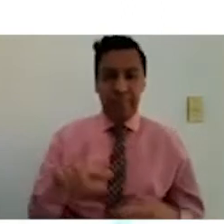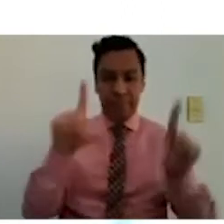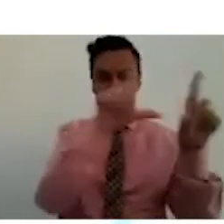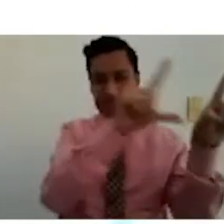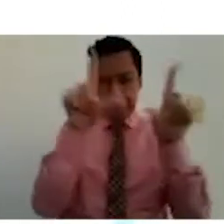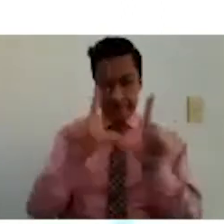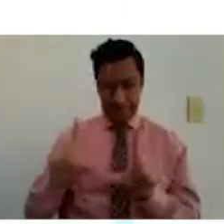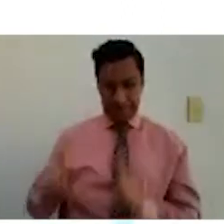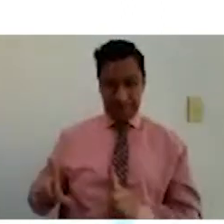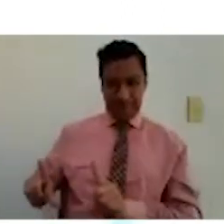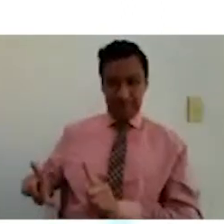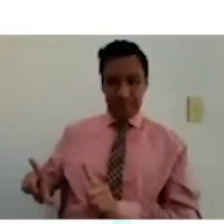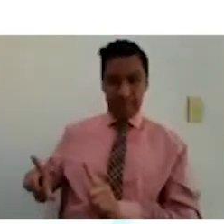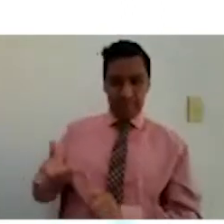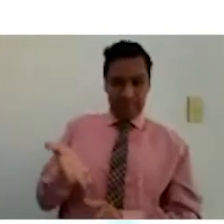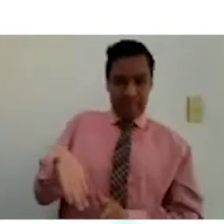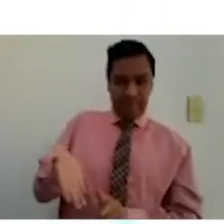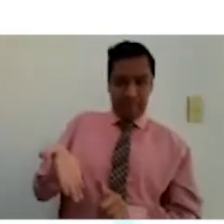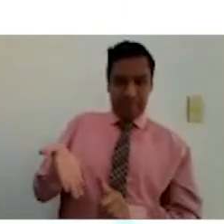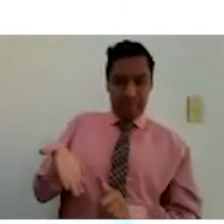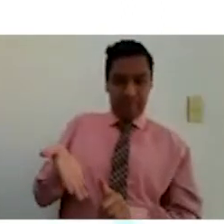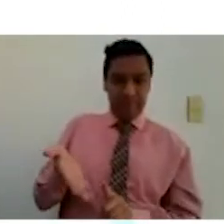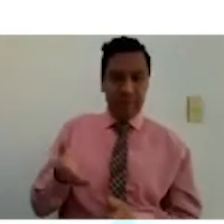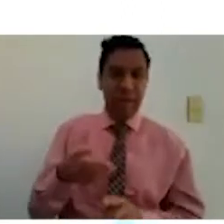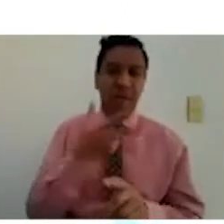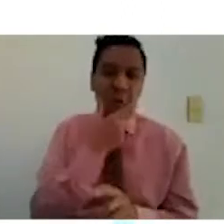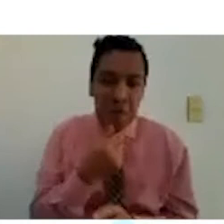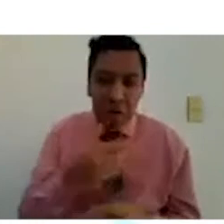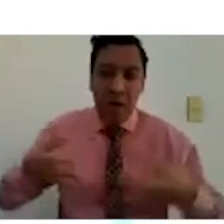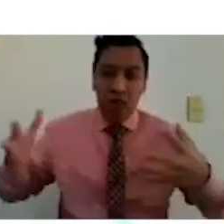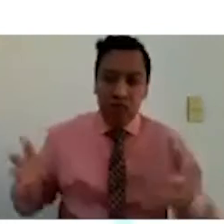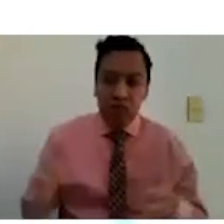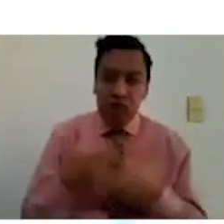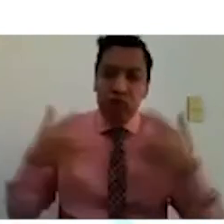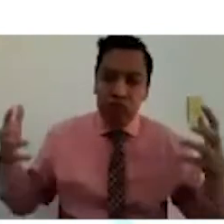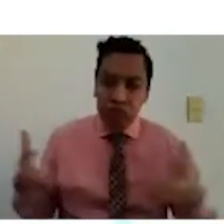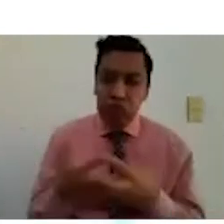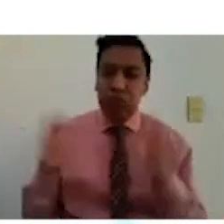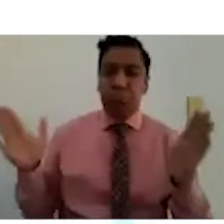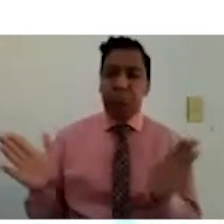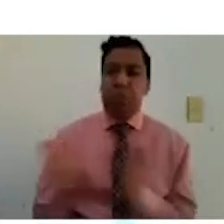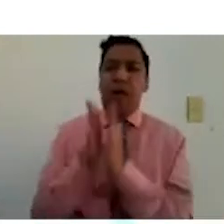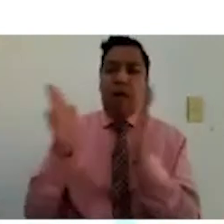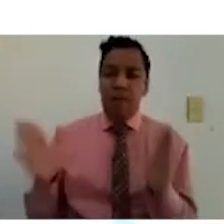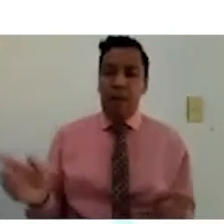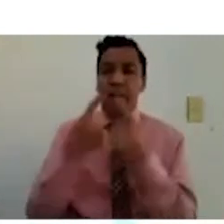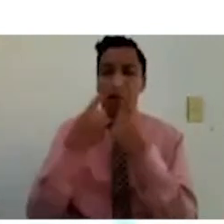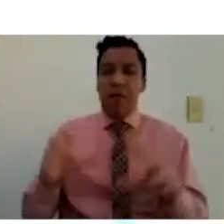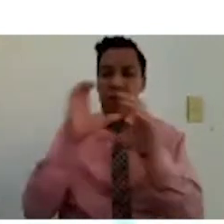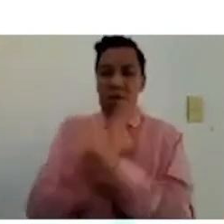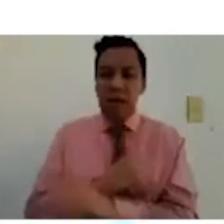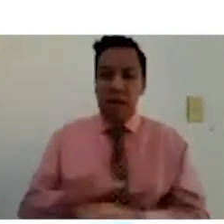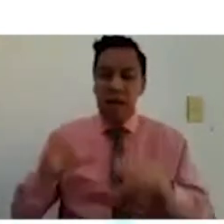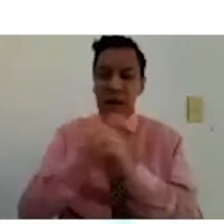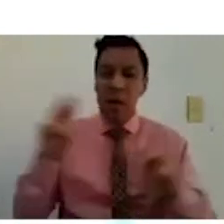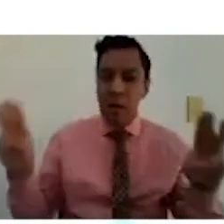recuadro, tocando la obra de Alessandro Marcello, que es un compositor del barroco italiano, ¿no? Una música,